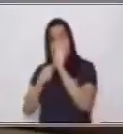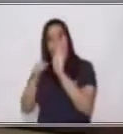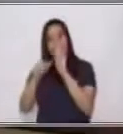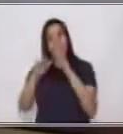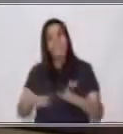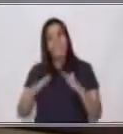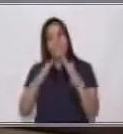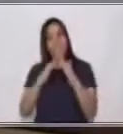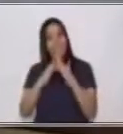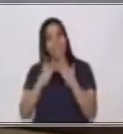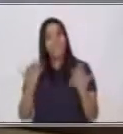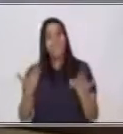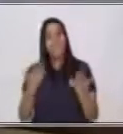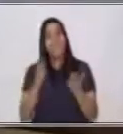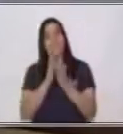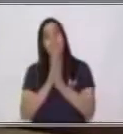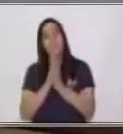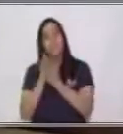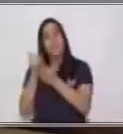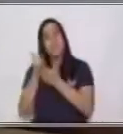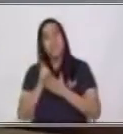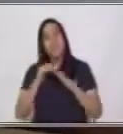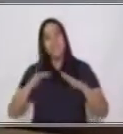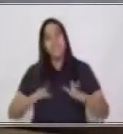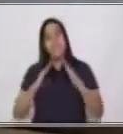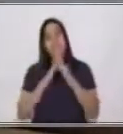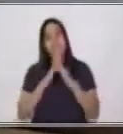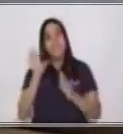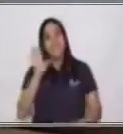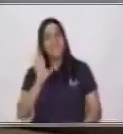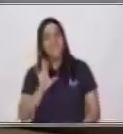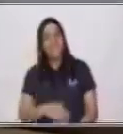Segunda fila, primer columna. ¿Y cómo vamos a encontrar z? Tercer fila,